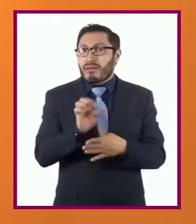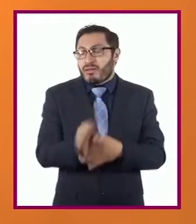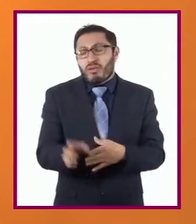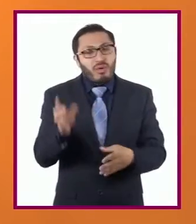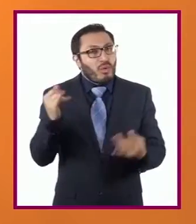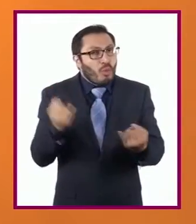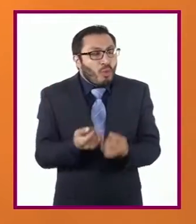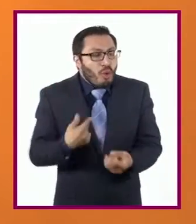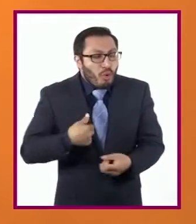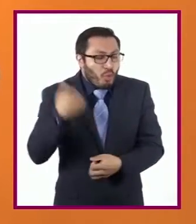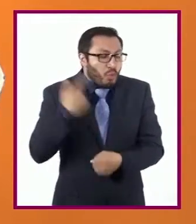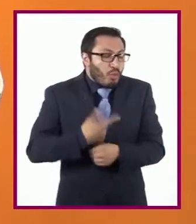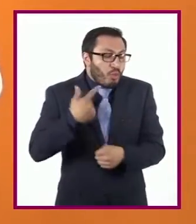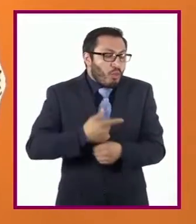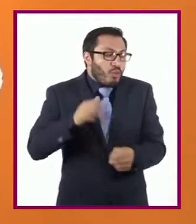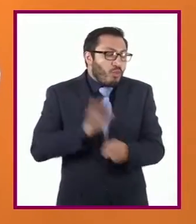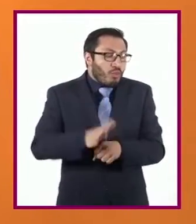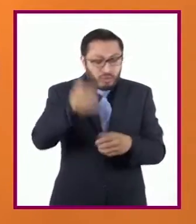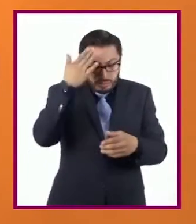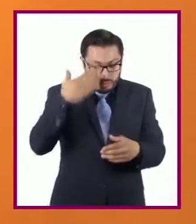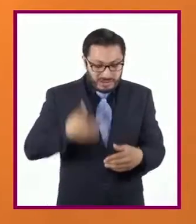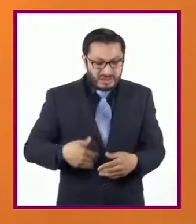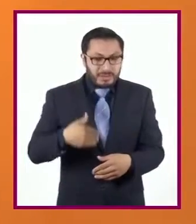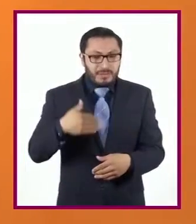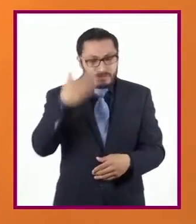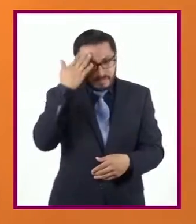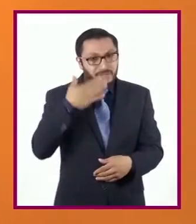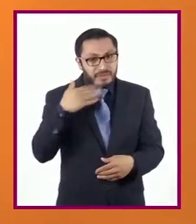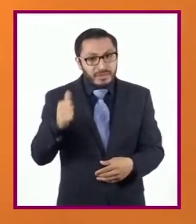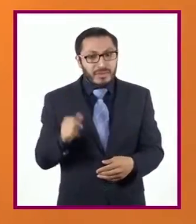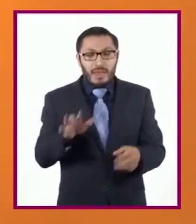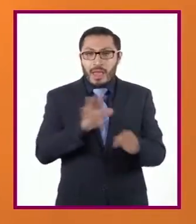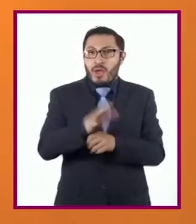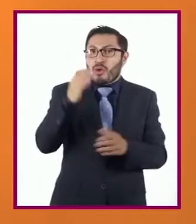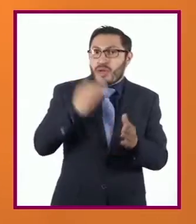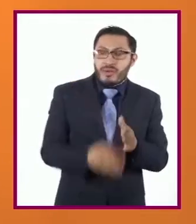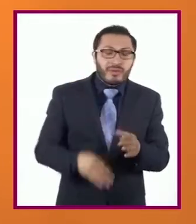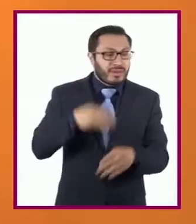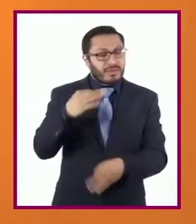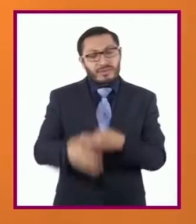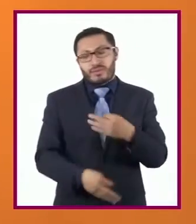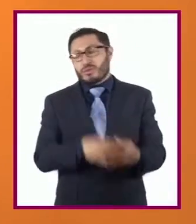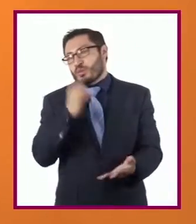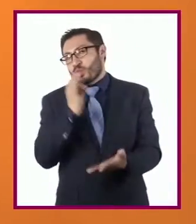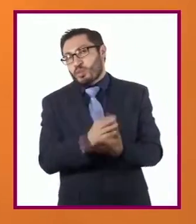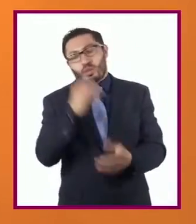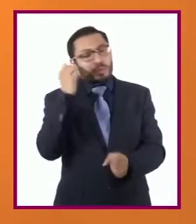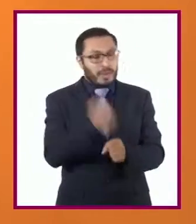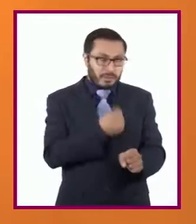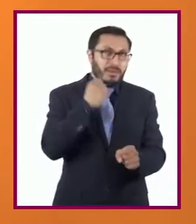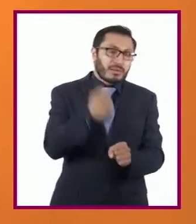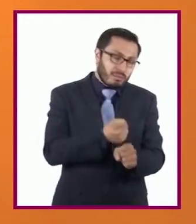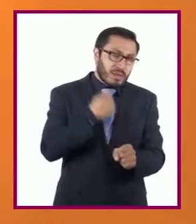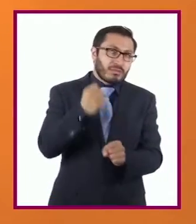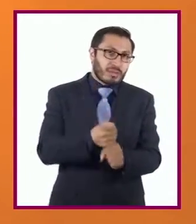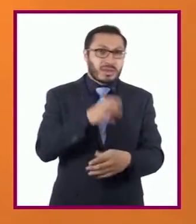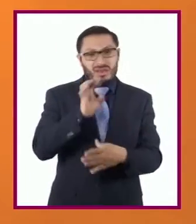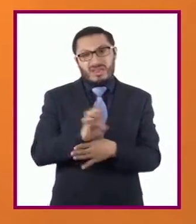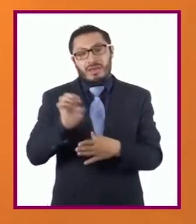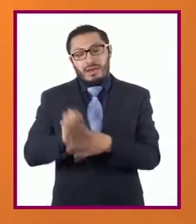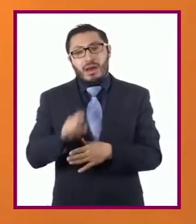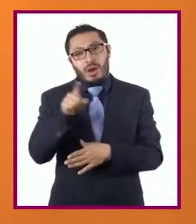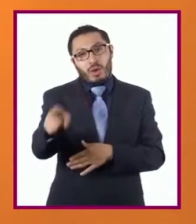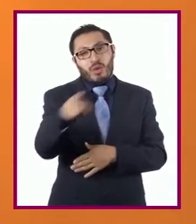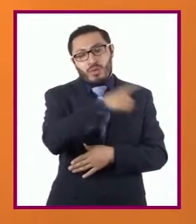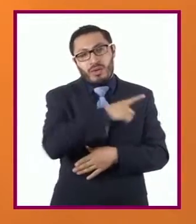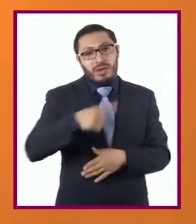que puedo tener y cuáles son las que faltan. Todo es práctica. Entonces, al final de cuentas, tienes que saber